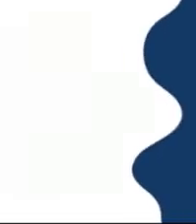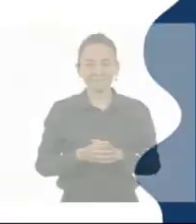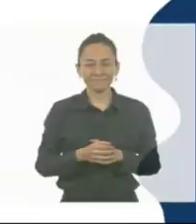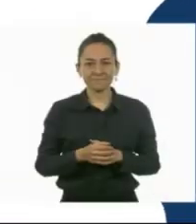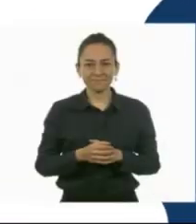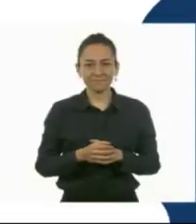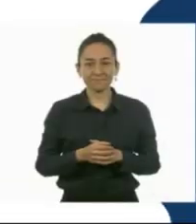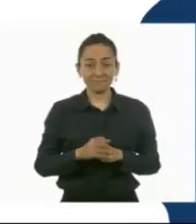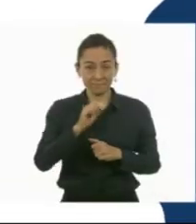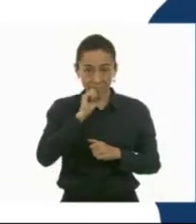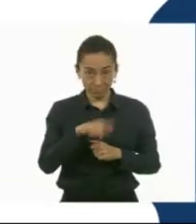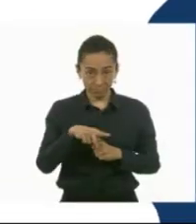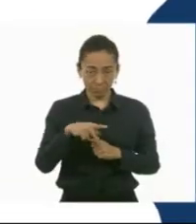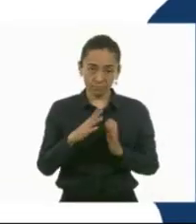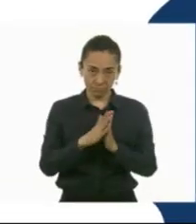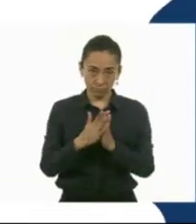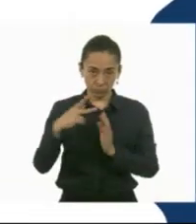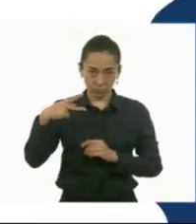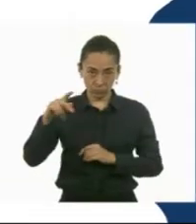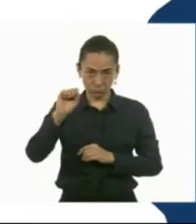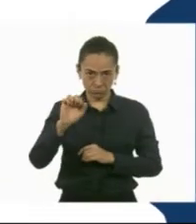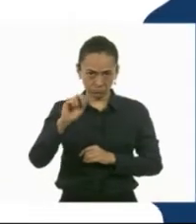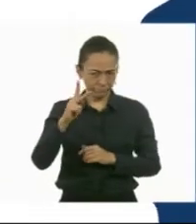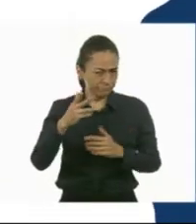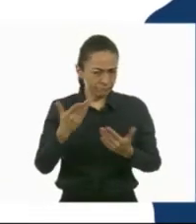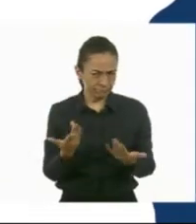También puedes encontrar los libros de texto en la página